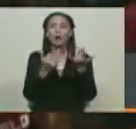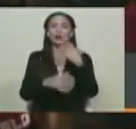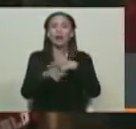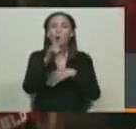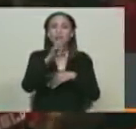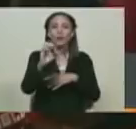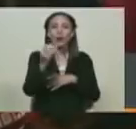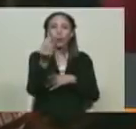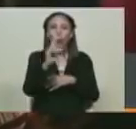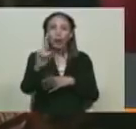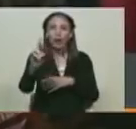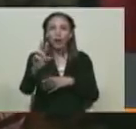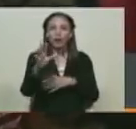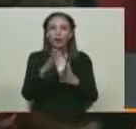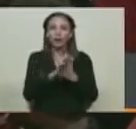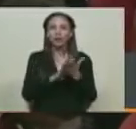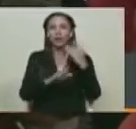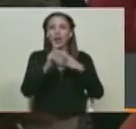BQR.